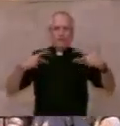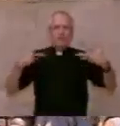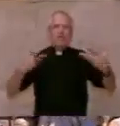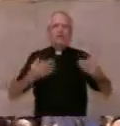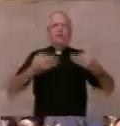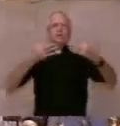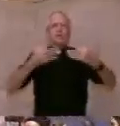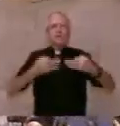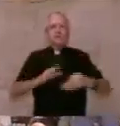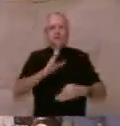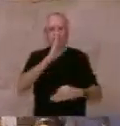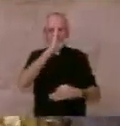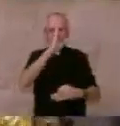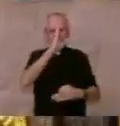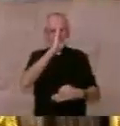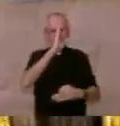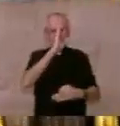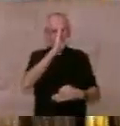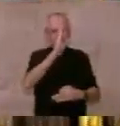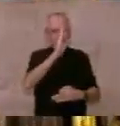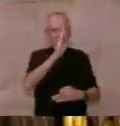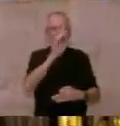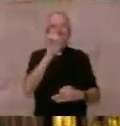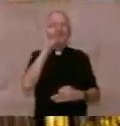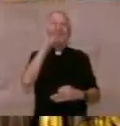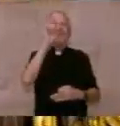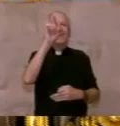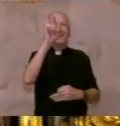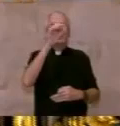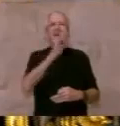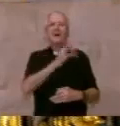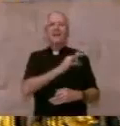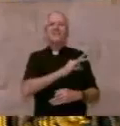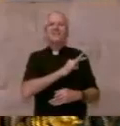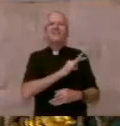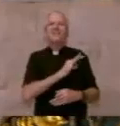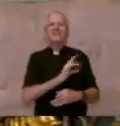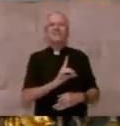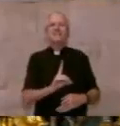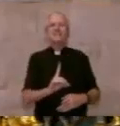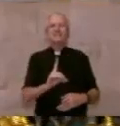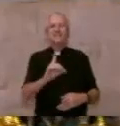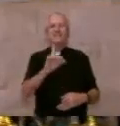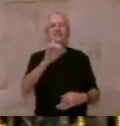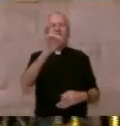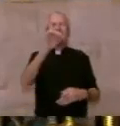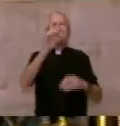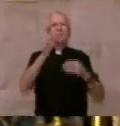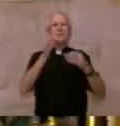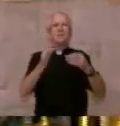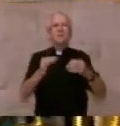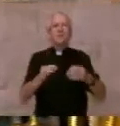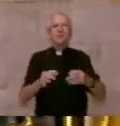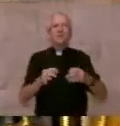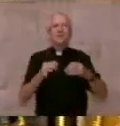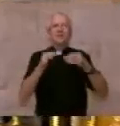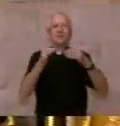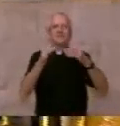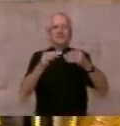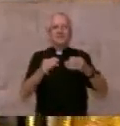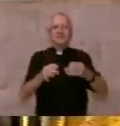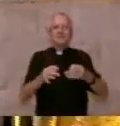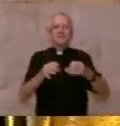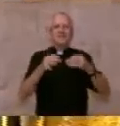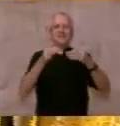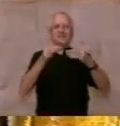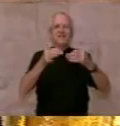y XVII en estilo barroco. Las paredes, la vuelta de cañón y la cúpula están decoradas